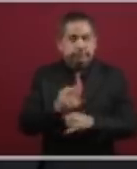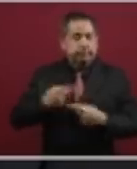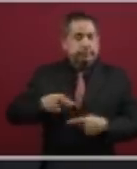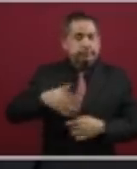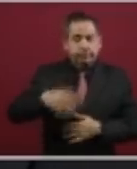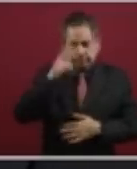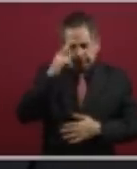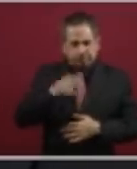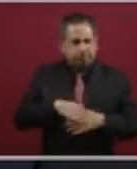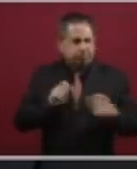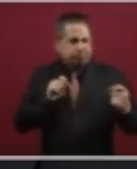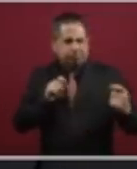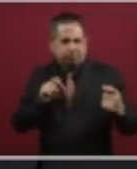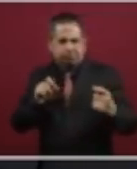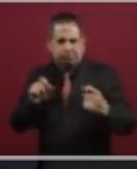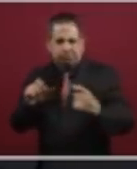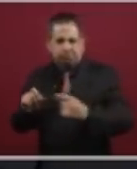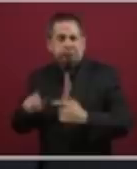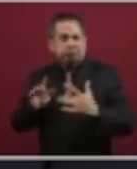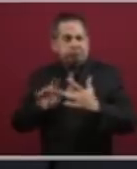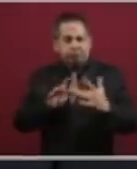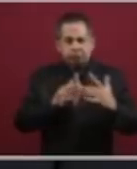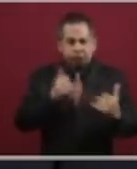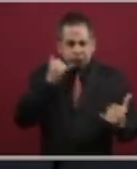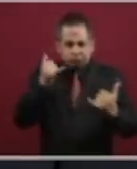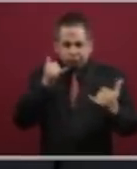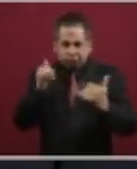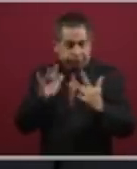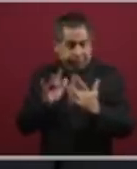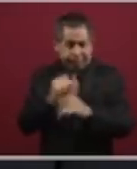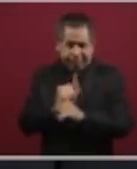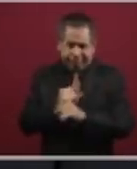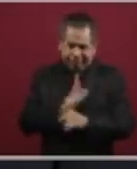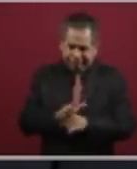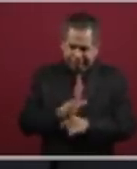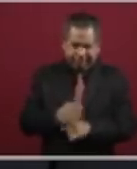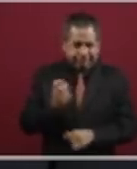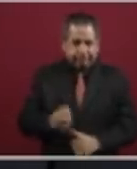puedan hablar por teléfono,